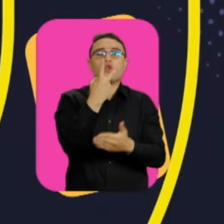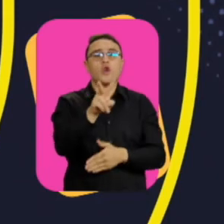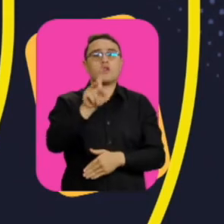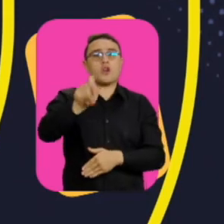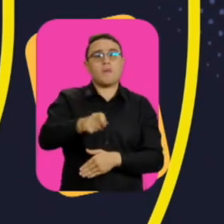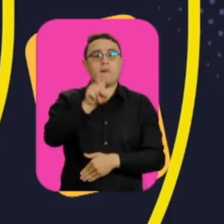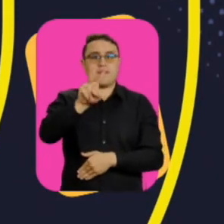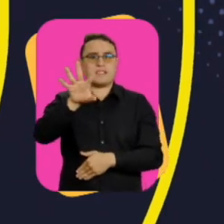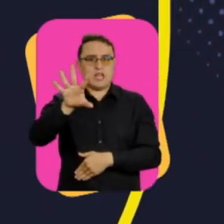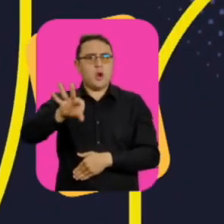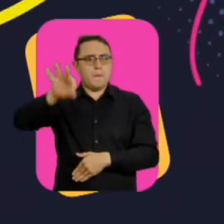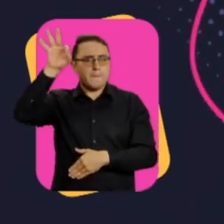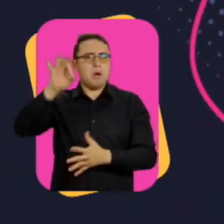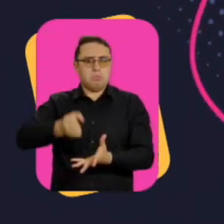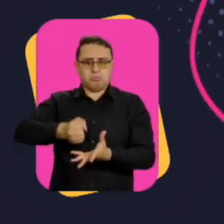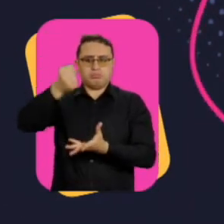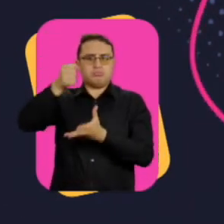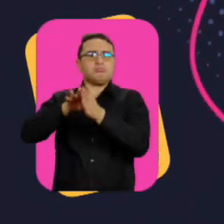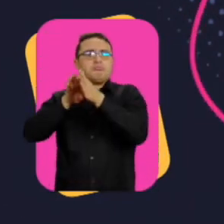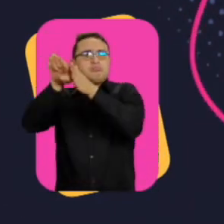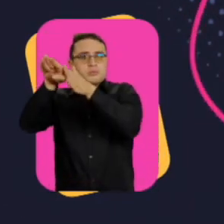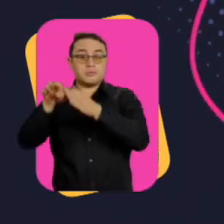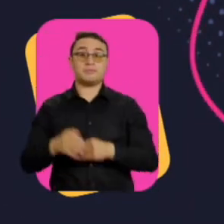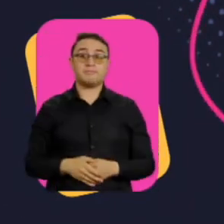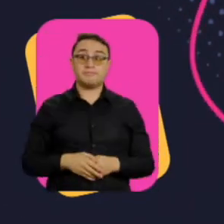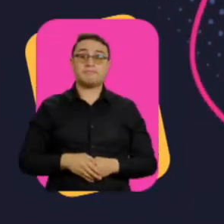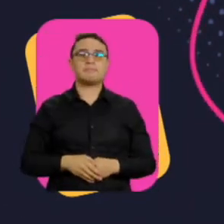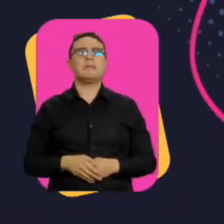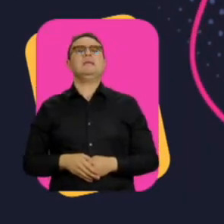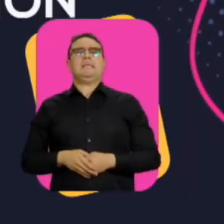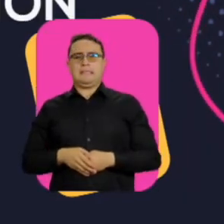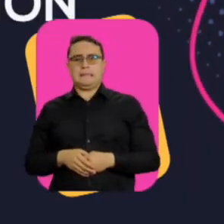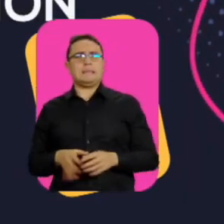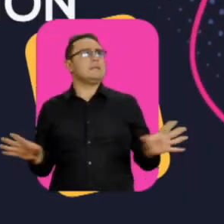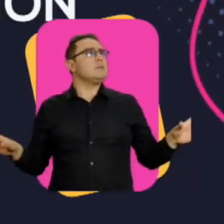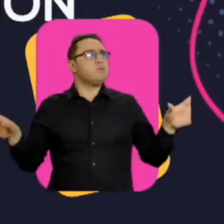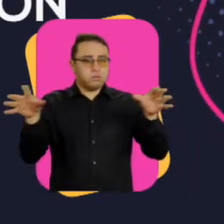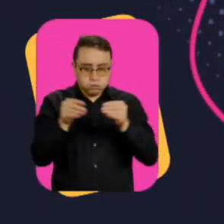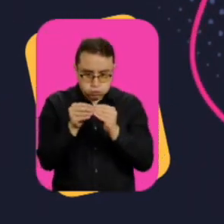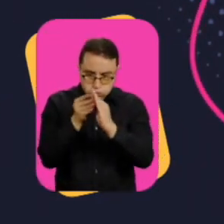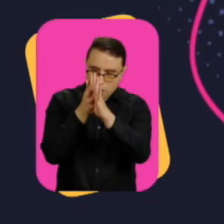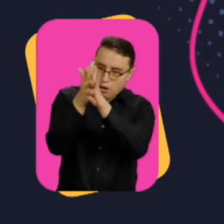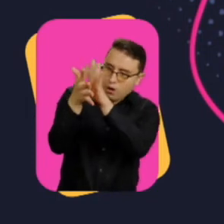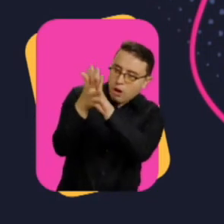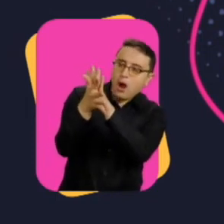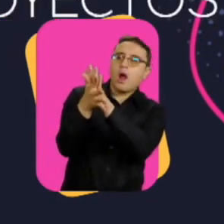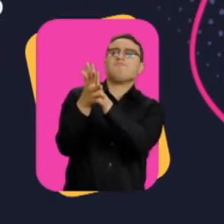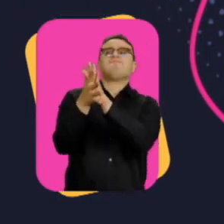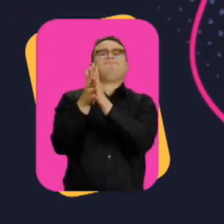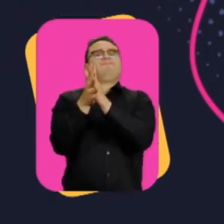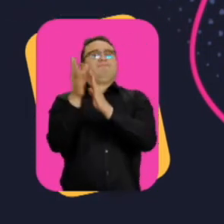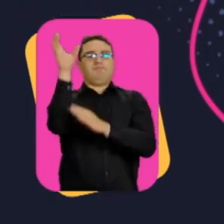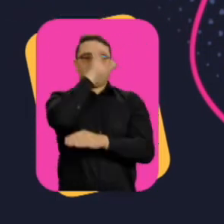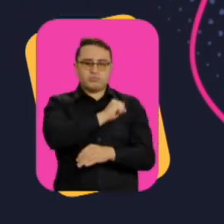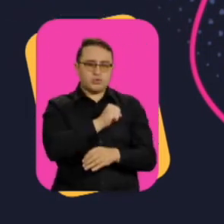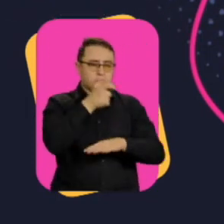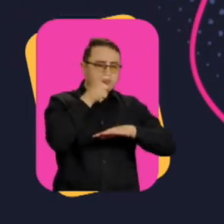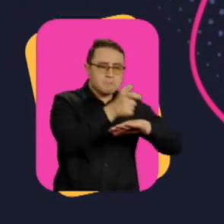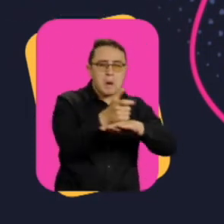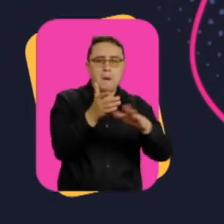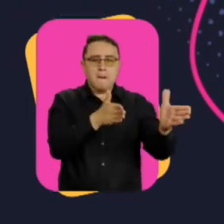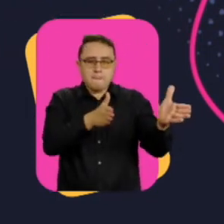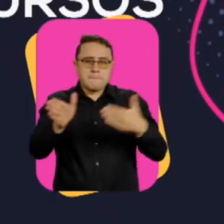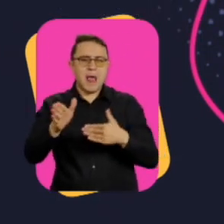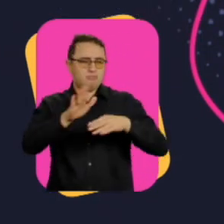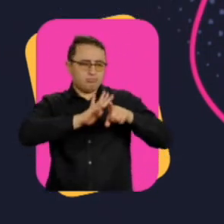12,25% de margen. Estos resultados reflejan el ciclo de planeación, ejecución y el control financiero de